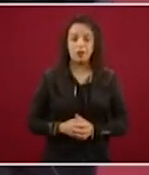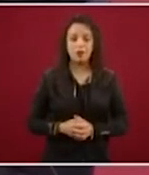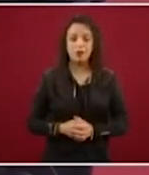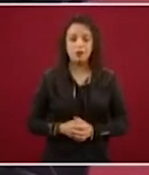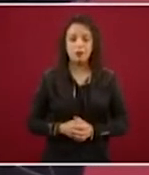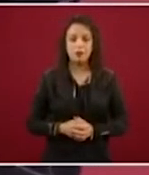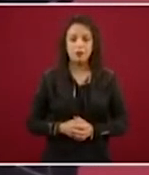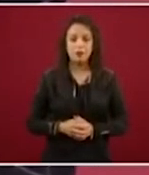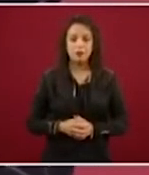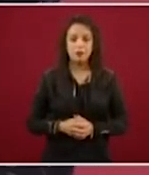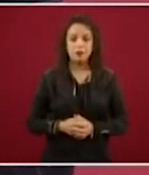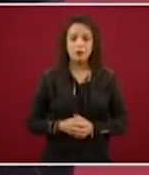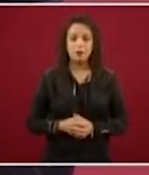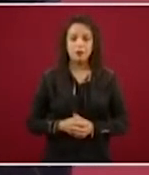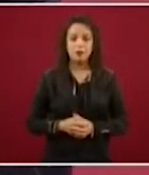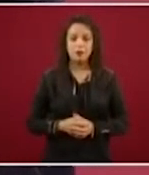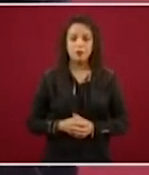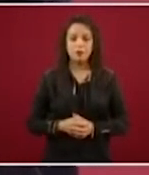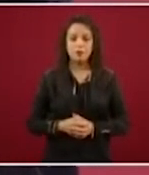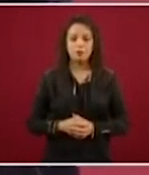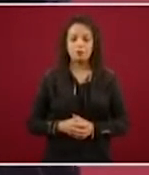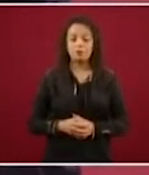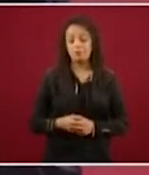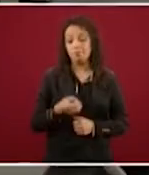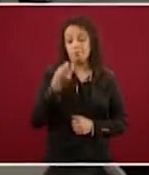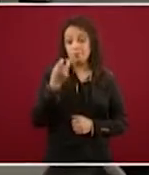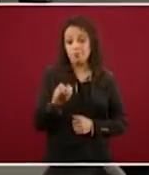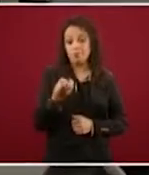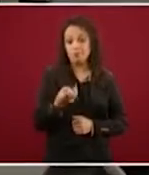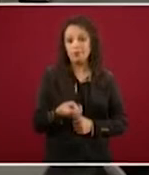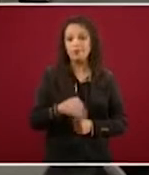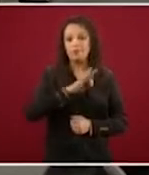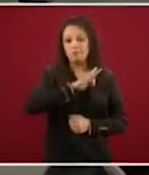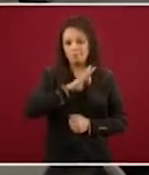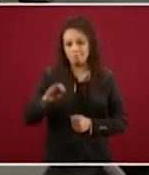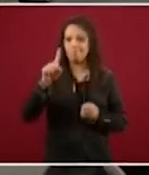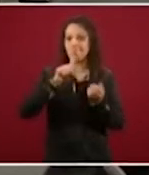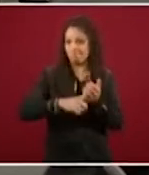Es la posibilidad de exportar